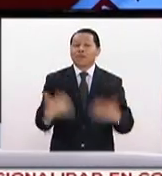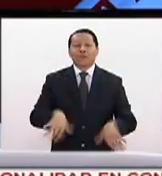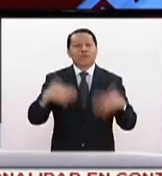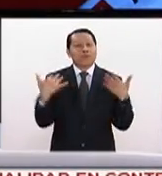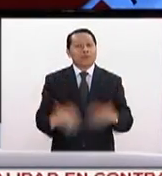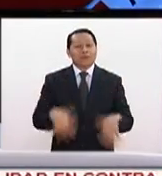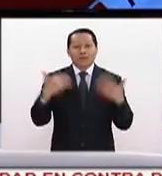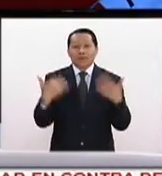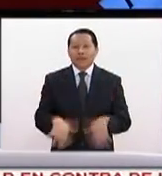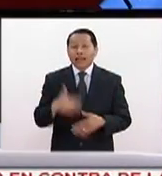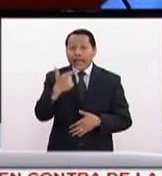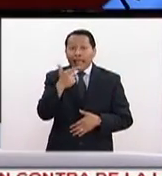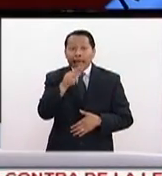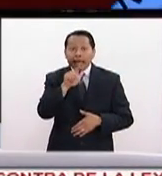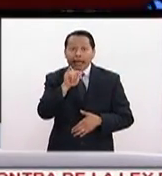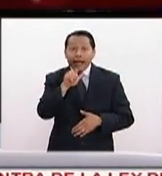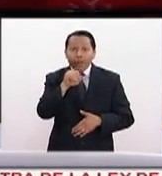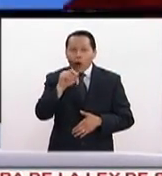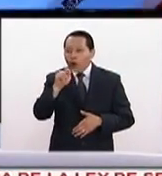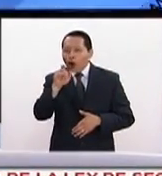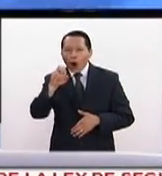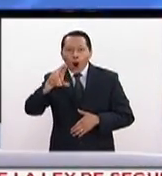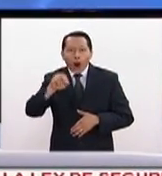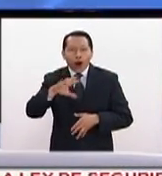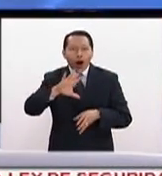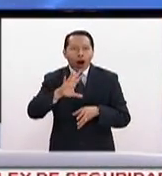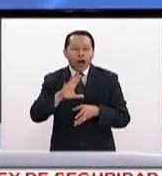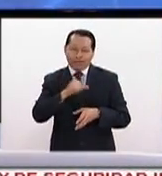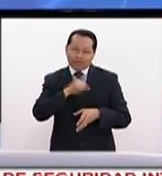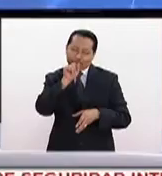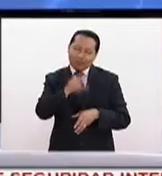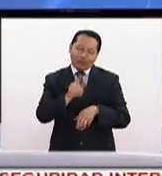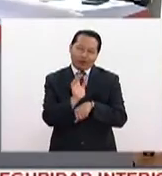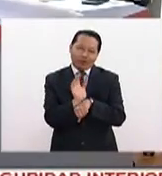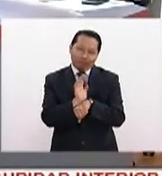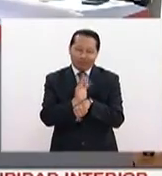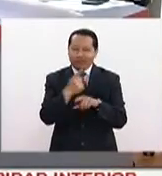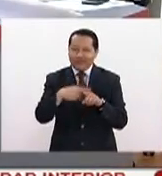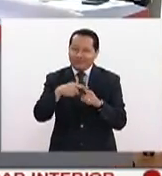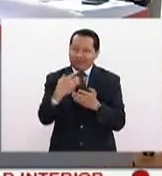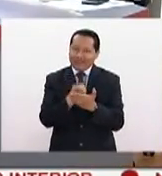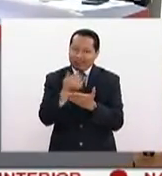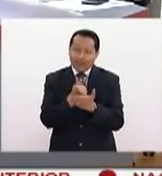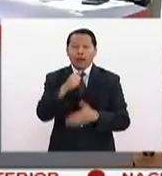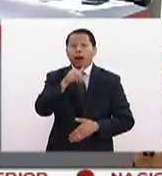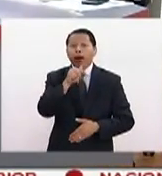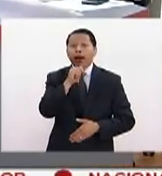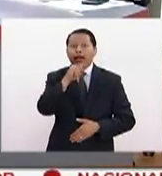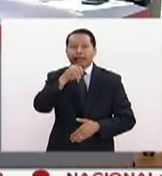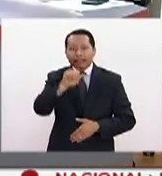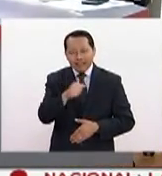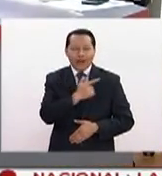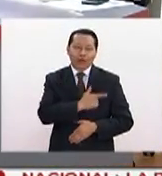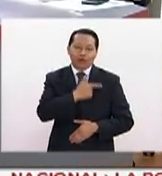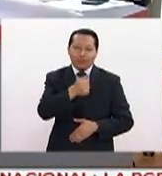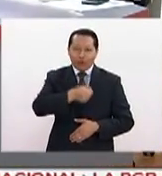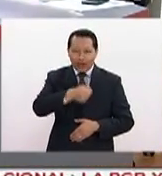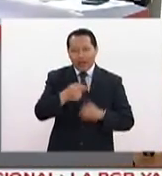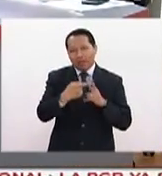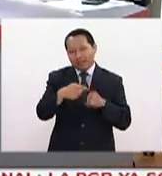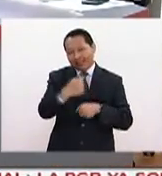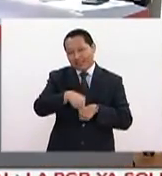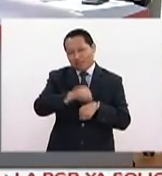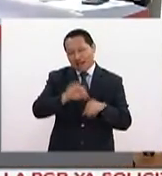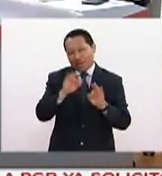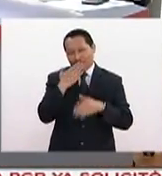está arrasando Guillermo del Toro con todas las películas. Ana Cristina, es un placer saludarte y que estés con nosotros esta mañana. Iniciar una semana, eso trae buenos